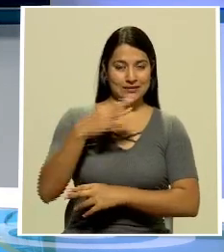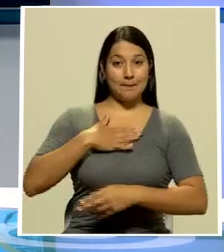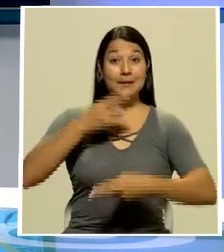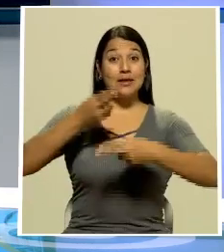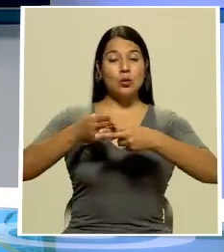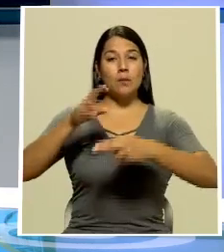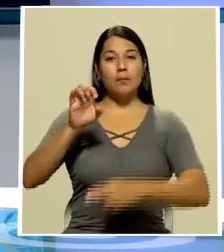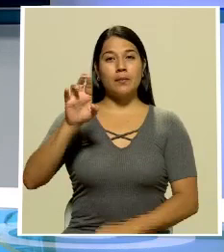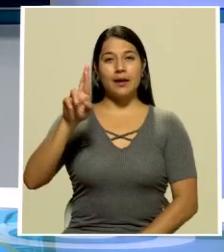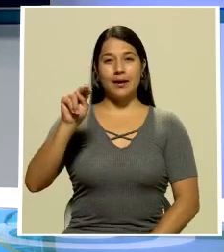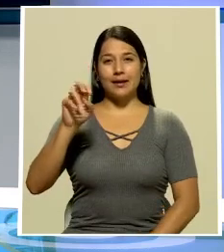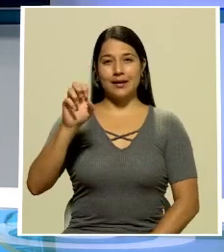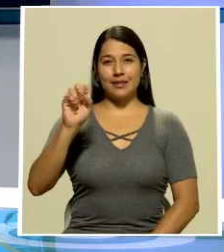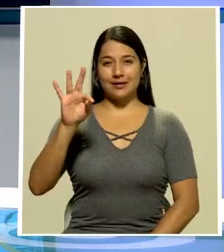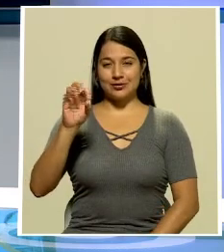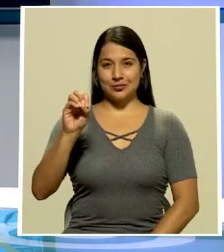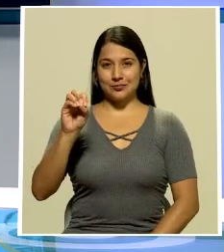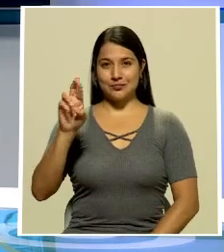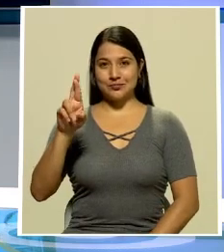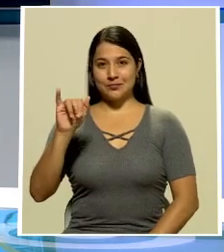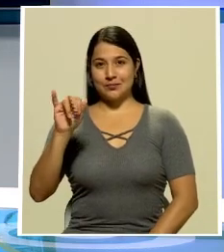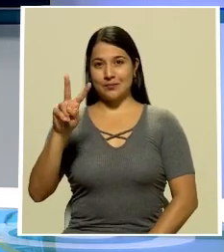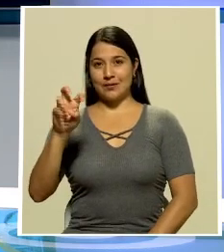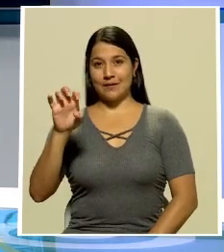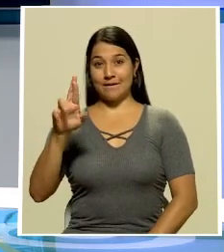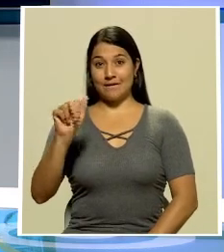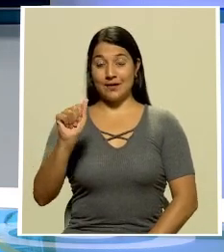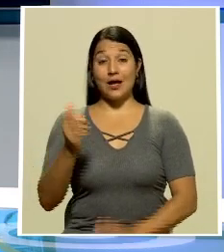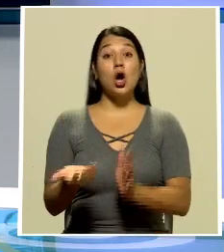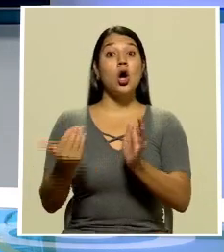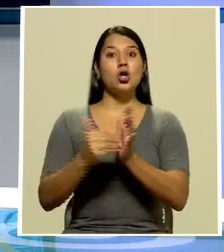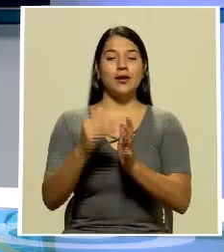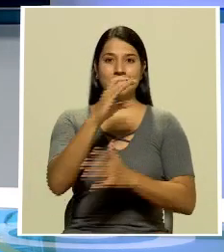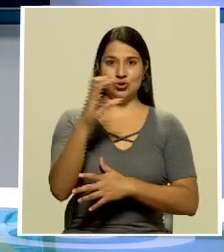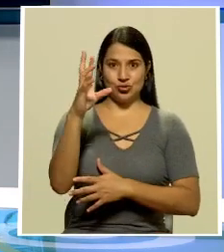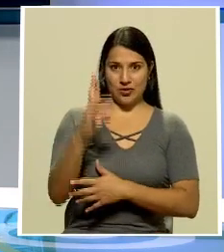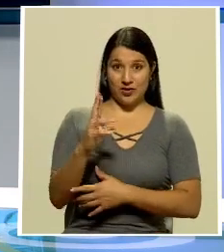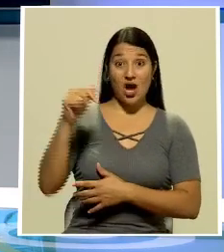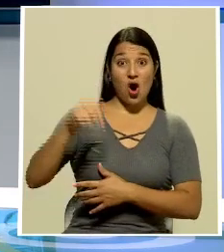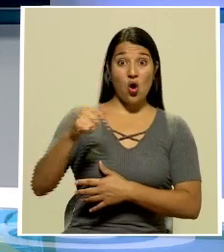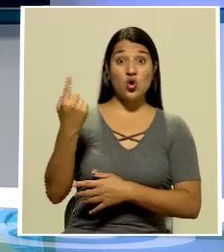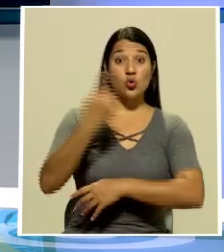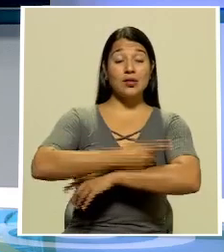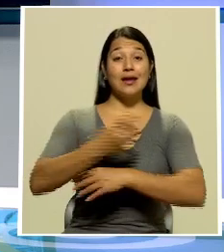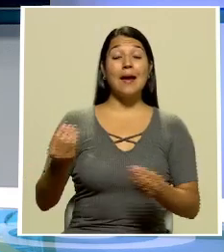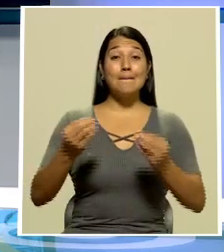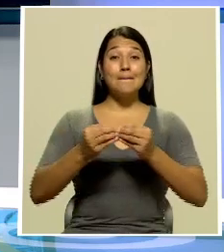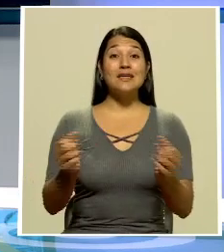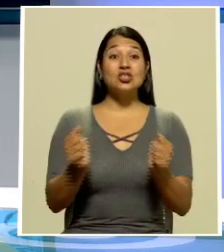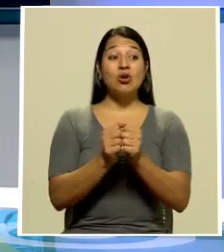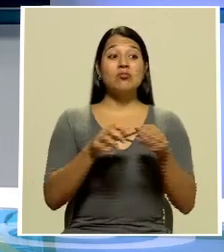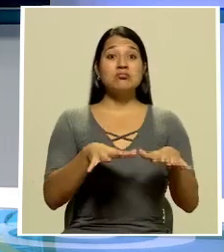Soy Ernesto Rivera. Nuevamente el país afrontó hoy otra jornada de tensión social